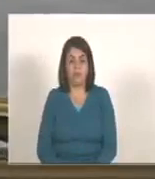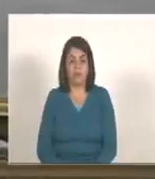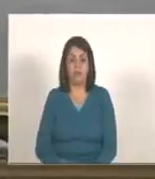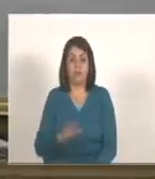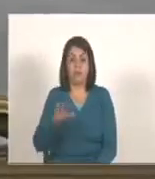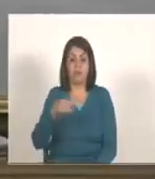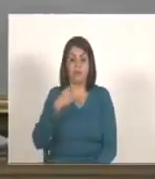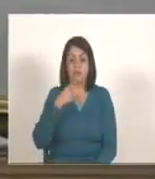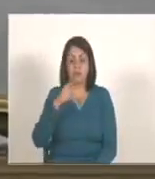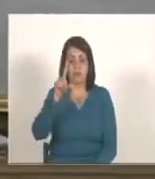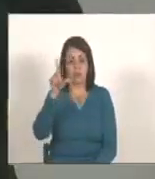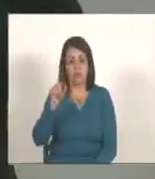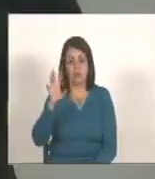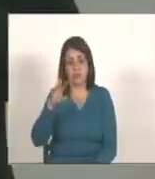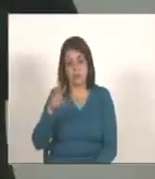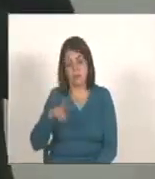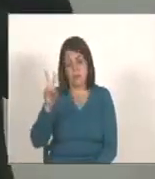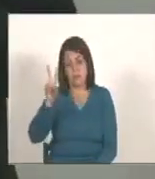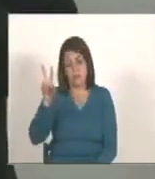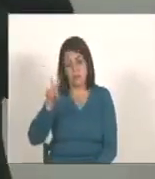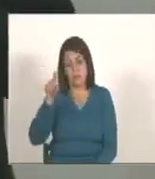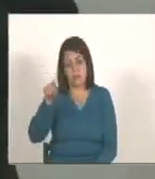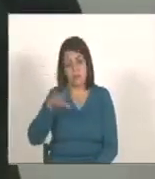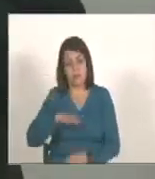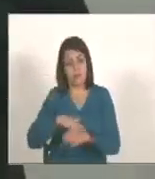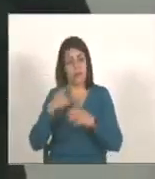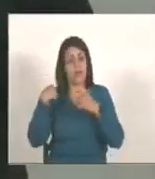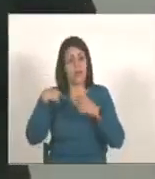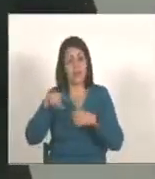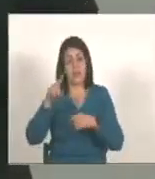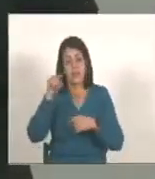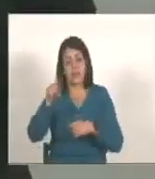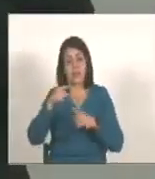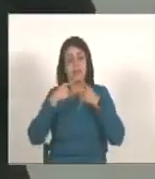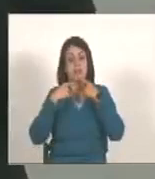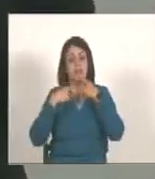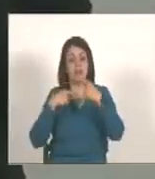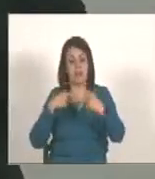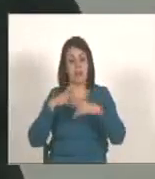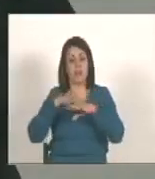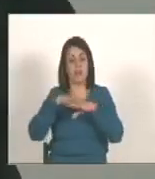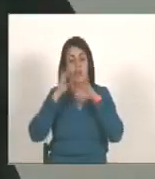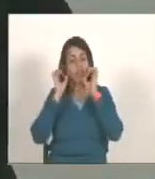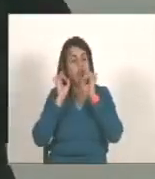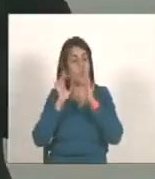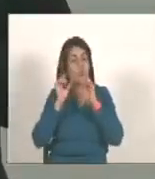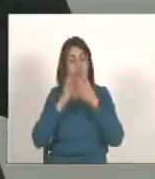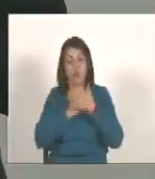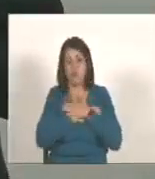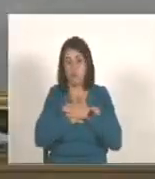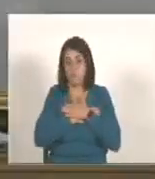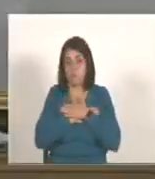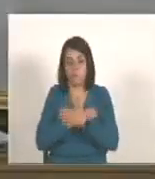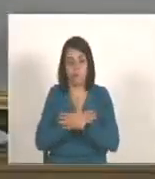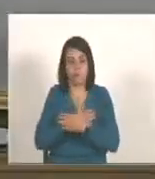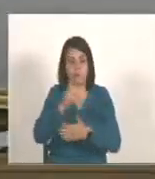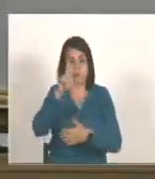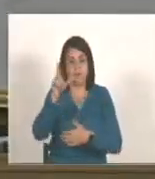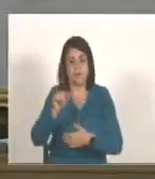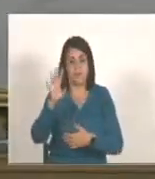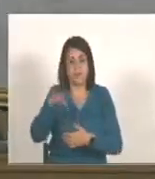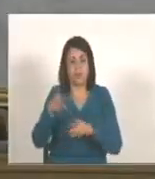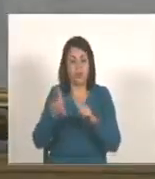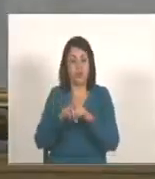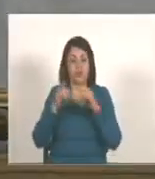cuando uno dice que el Esequibo es venezolano, tiene que decirlo porque le duele como le duele un